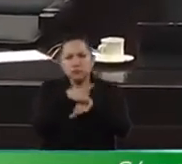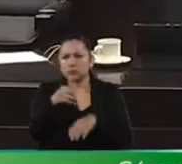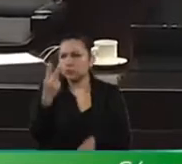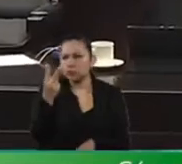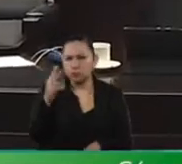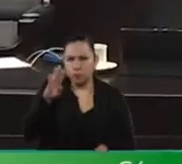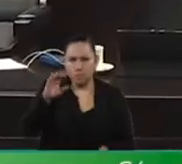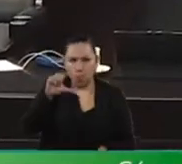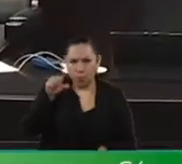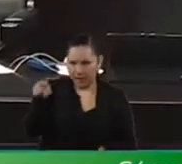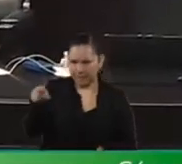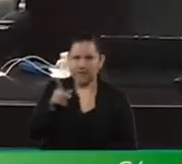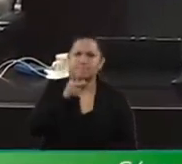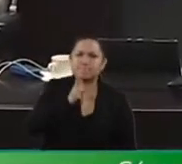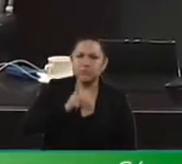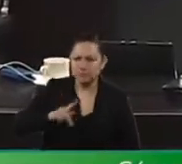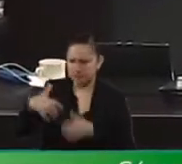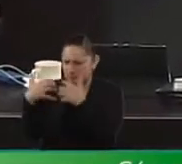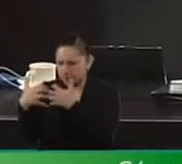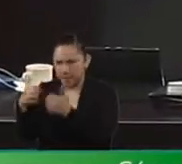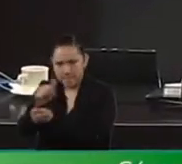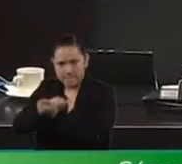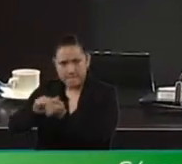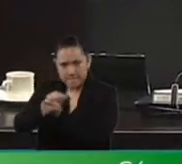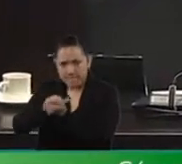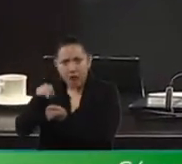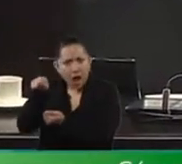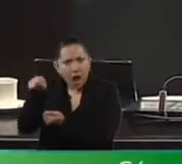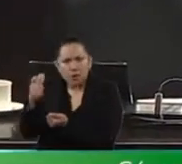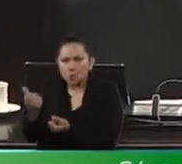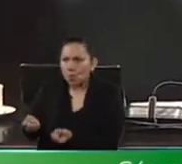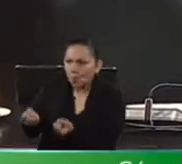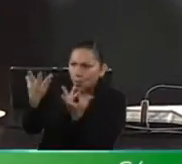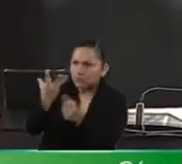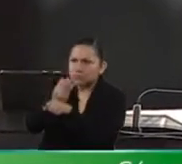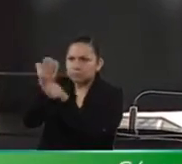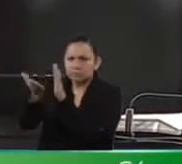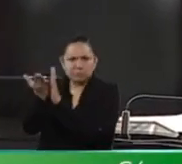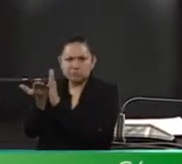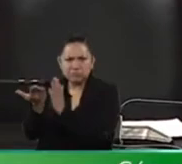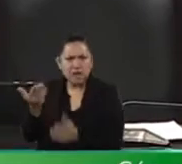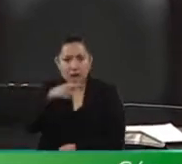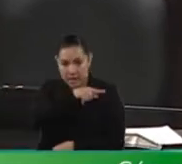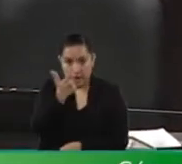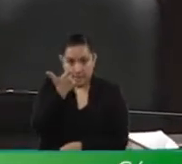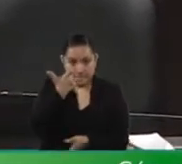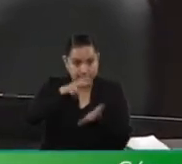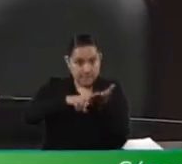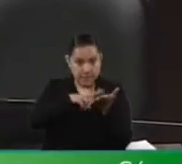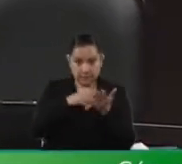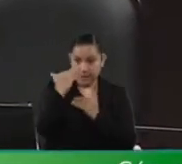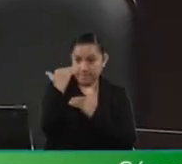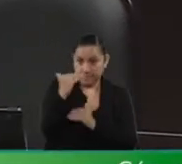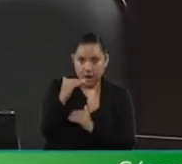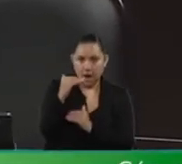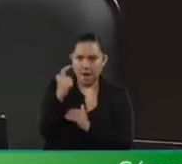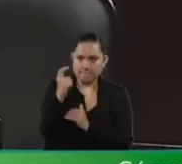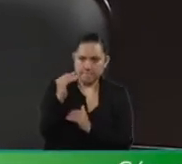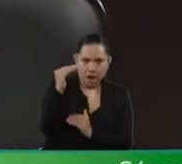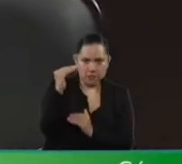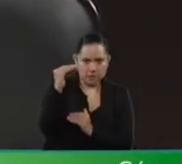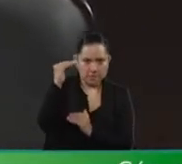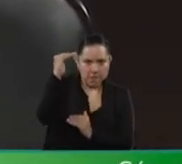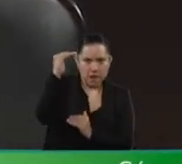Bocas, que por cierto, lleva más inauguraciones y ampliaciones presupuestales que barriles producidos.